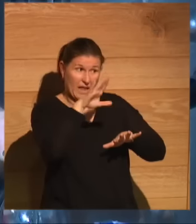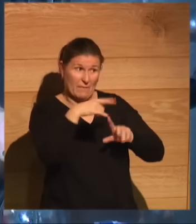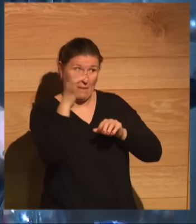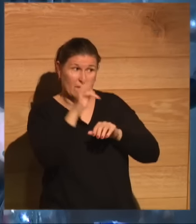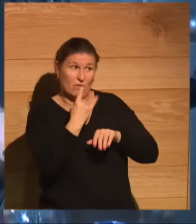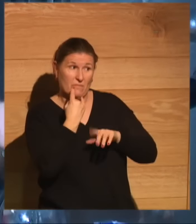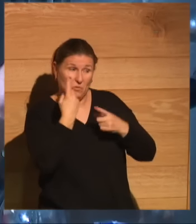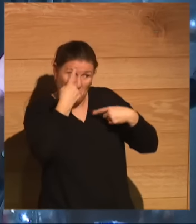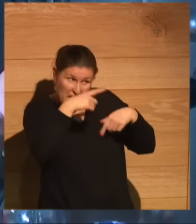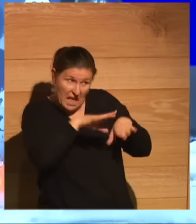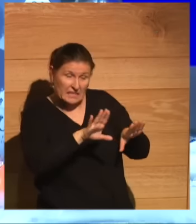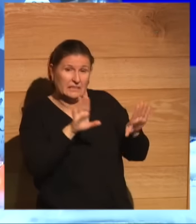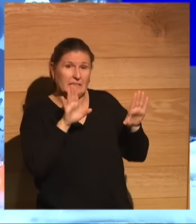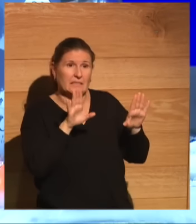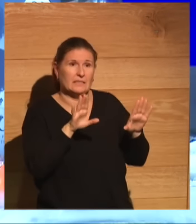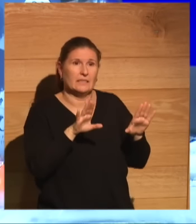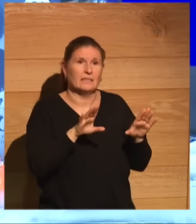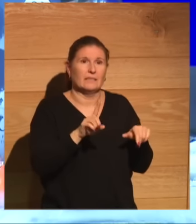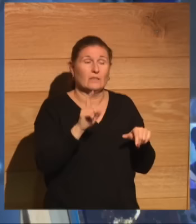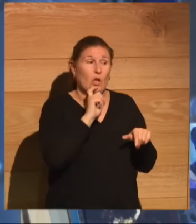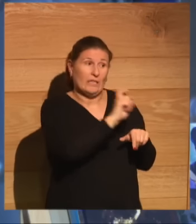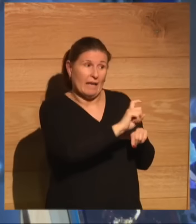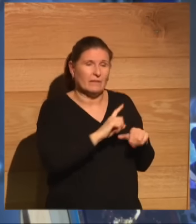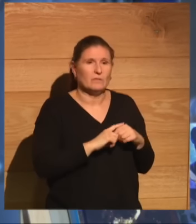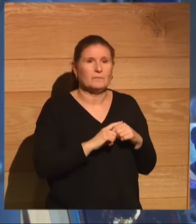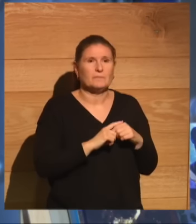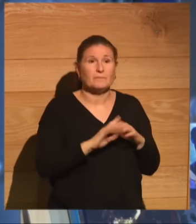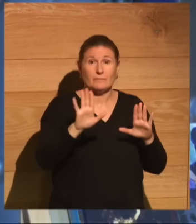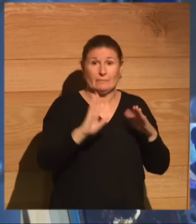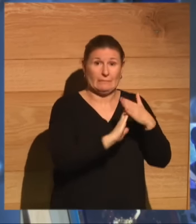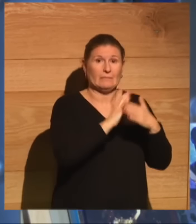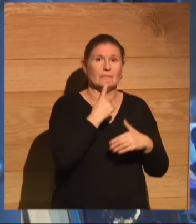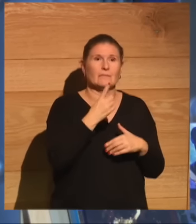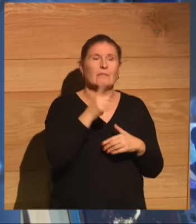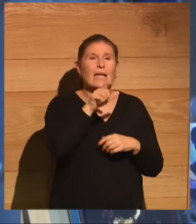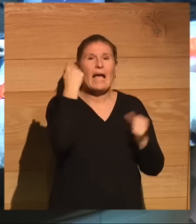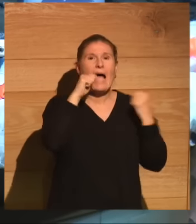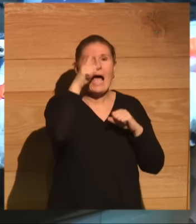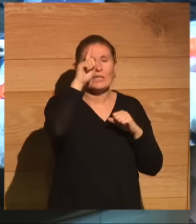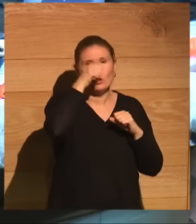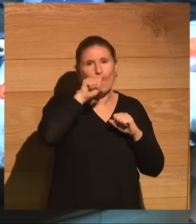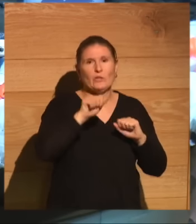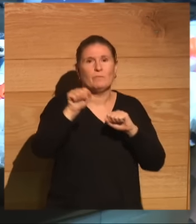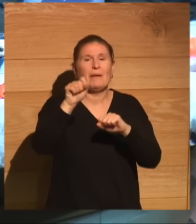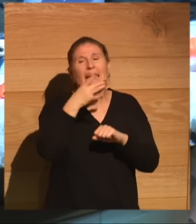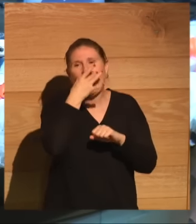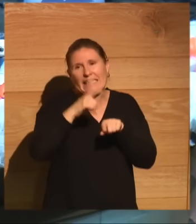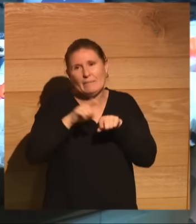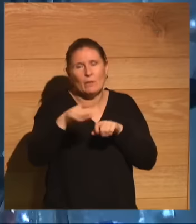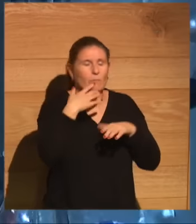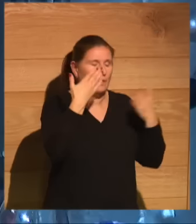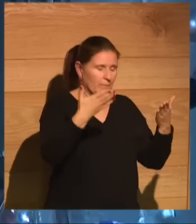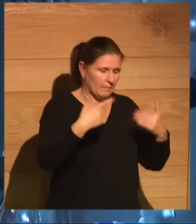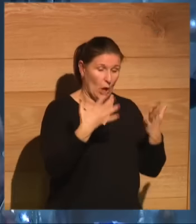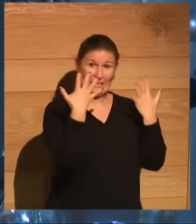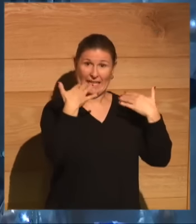avisa a los traidores, vale. Avisa. Está estableciendo lo fundamental, que es que Christopher Reeve era tímido. Vale, se cambia la cornisa a